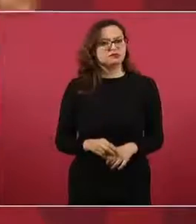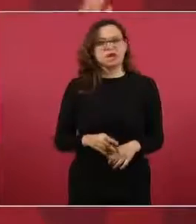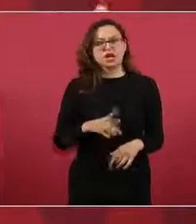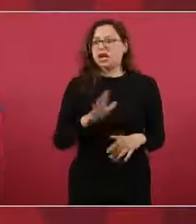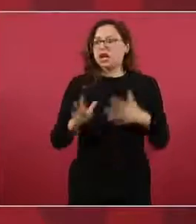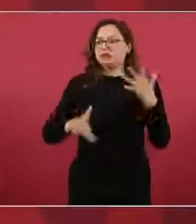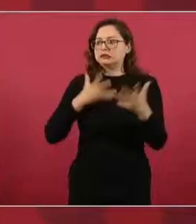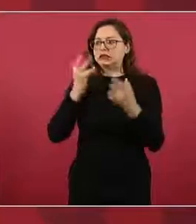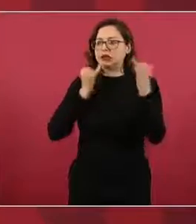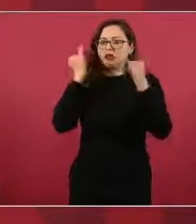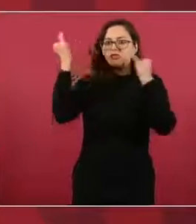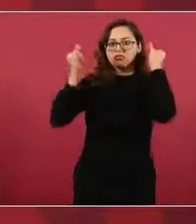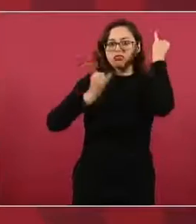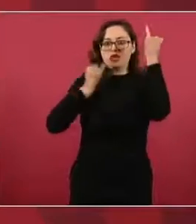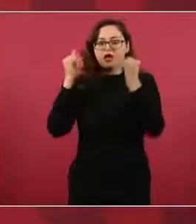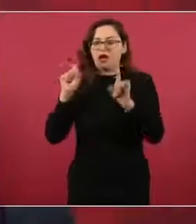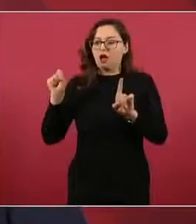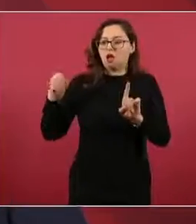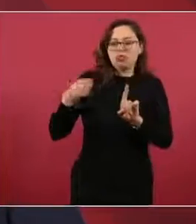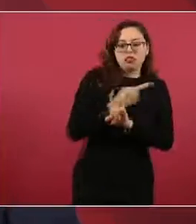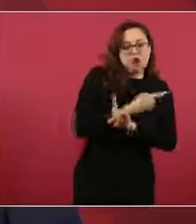con